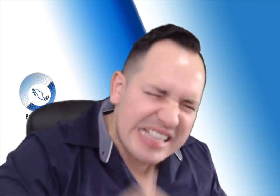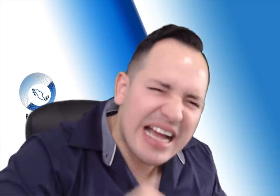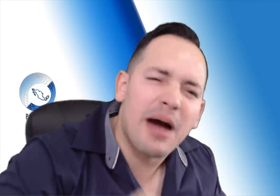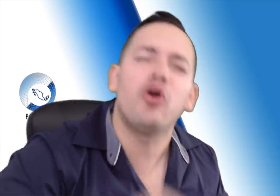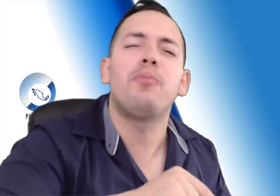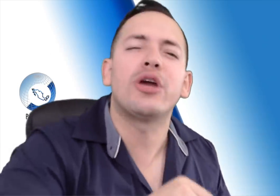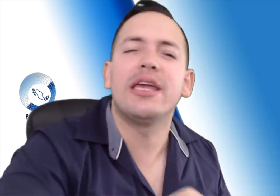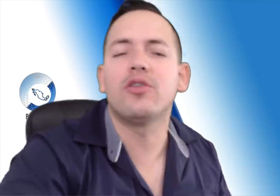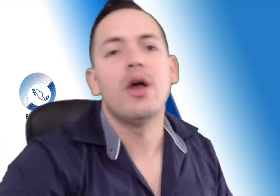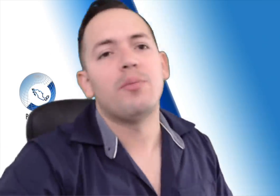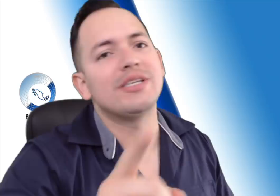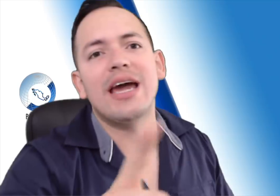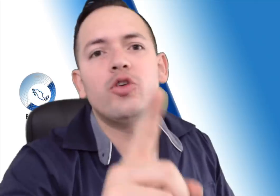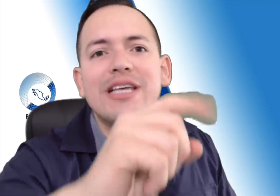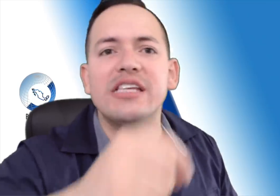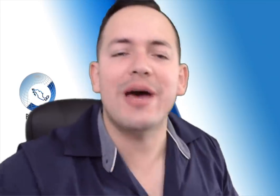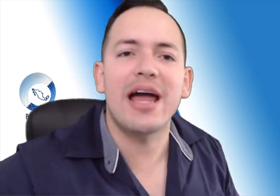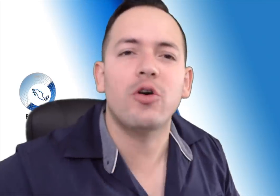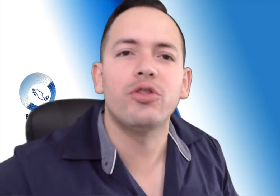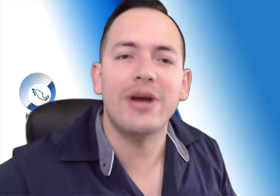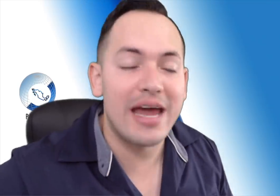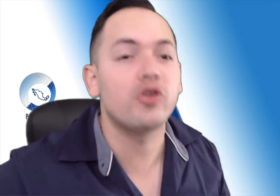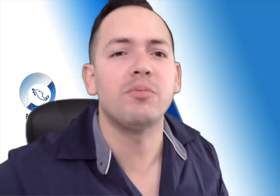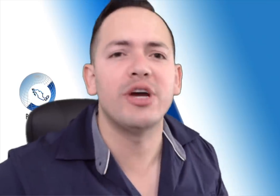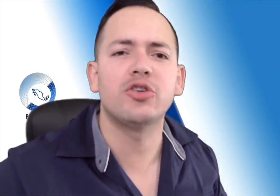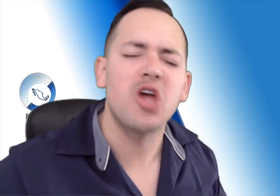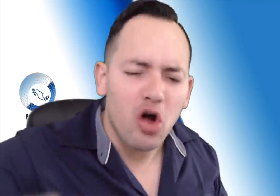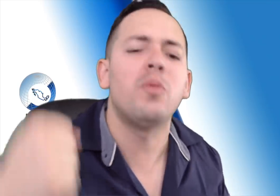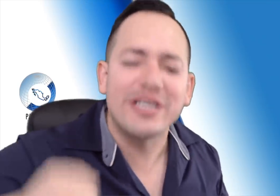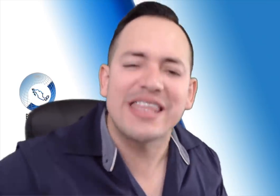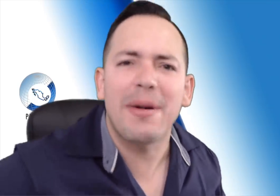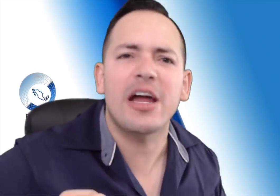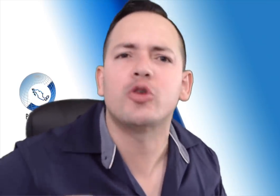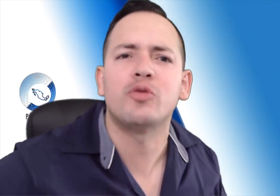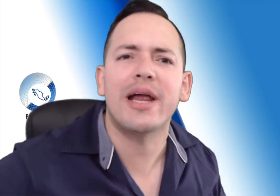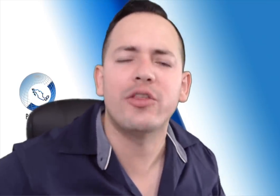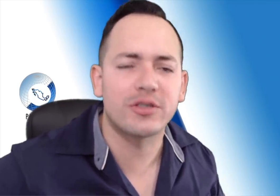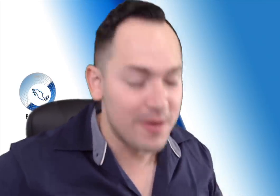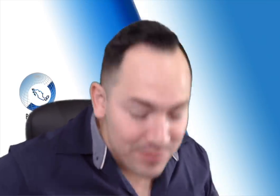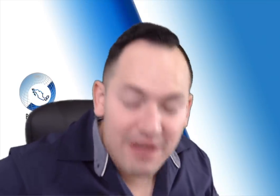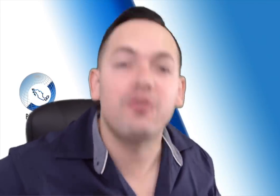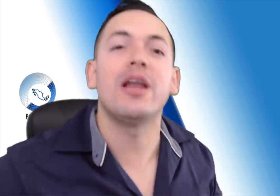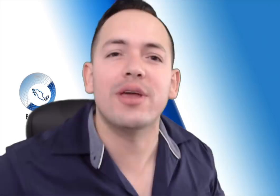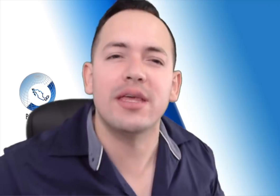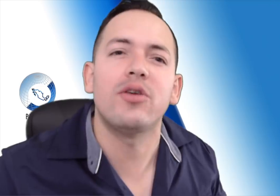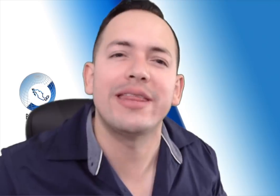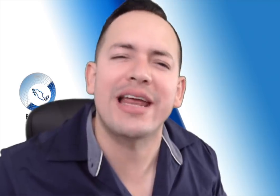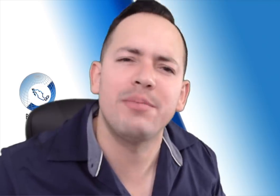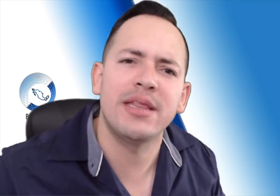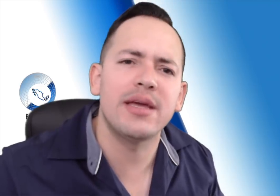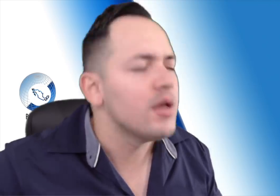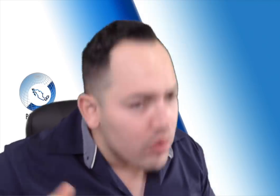que se les acabó el puerquito, pues ya no se les van a condonar los impuestos como estaban acostumbrados. ¿Qué fue lo que